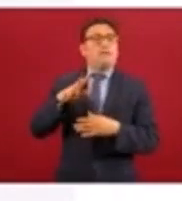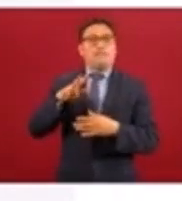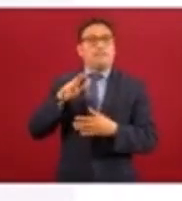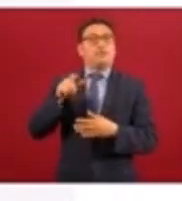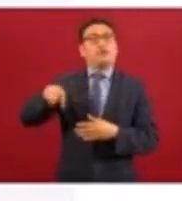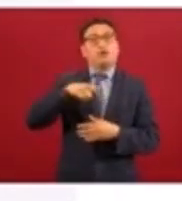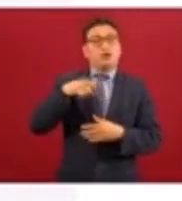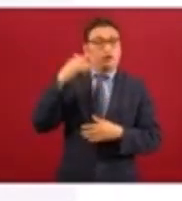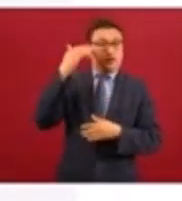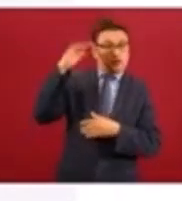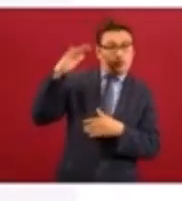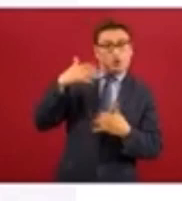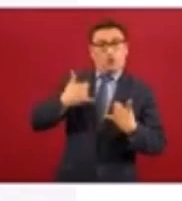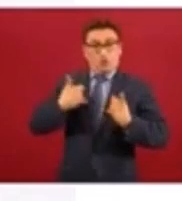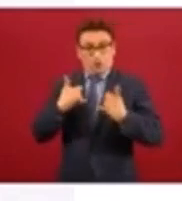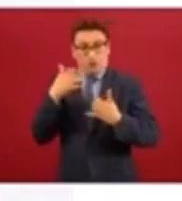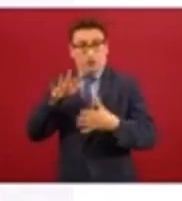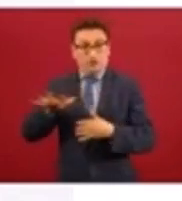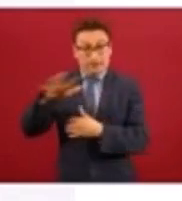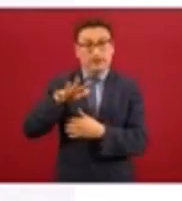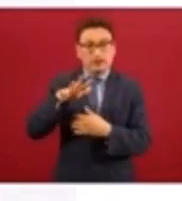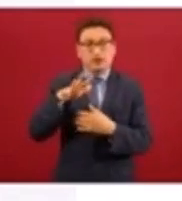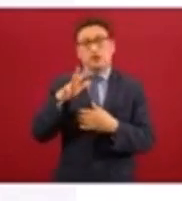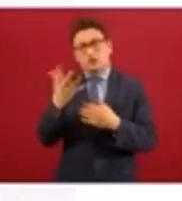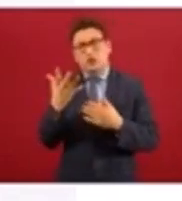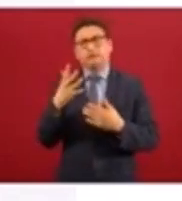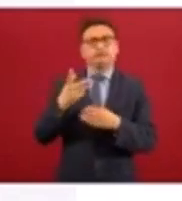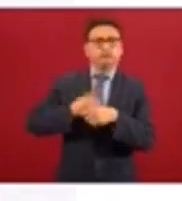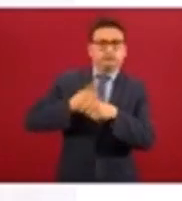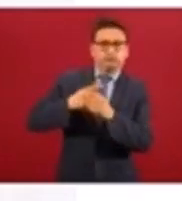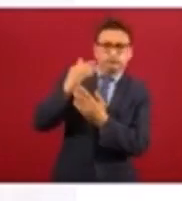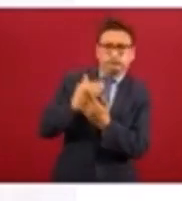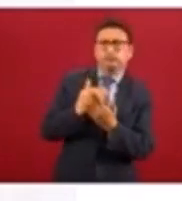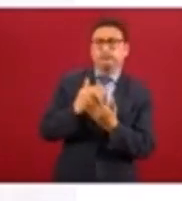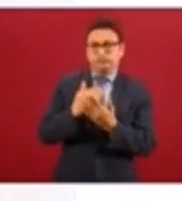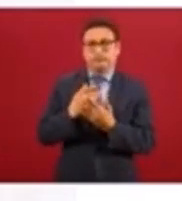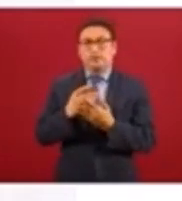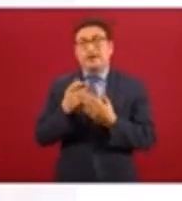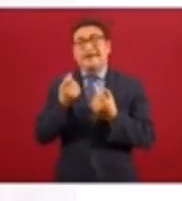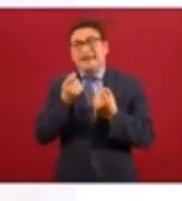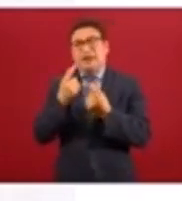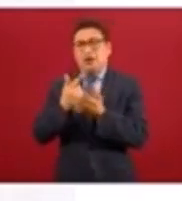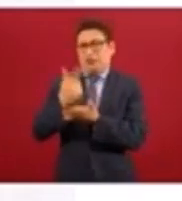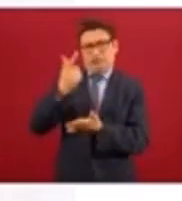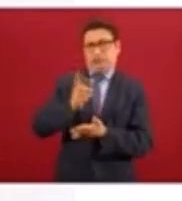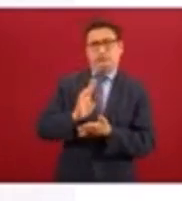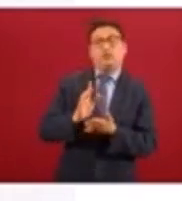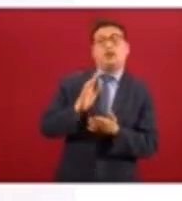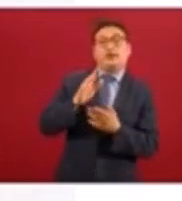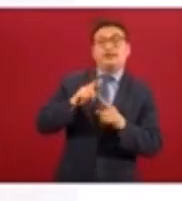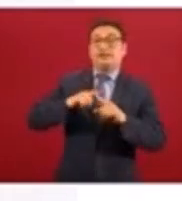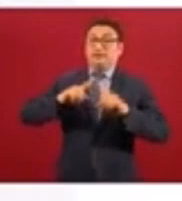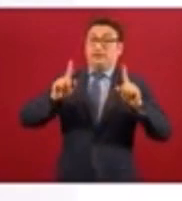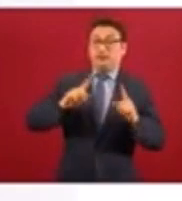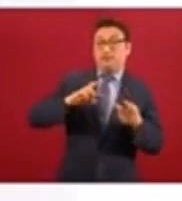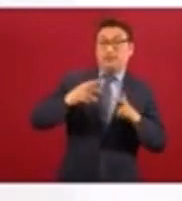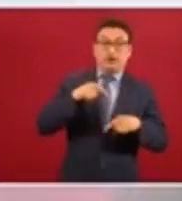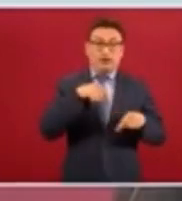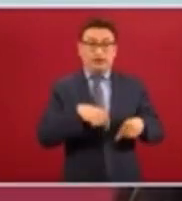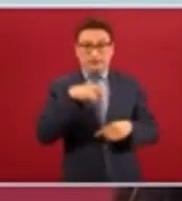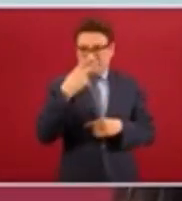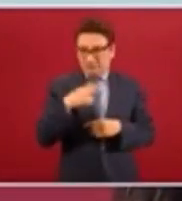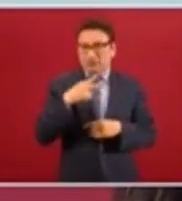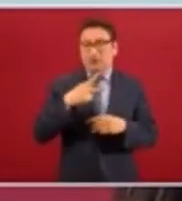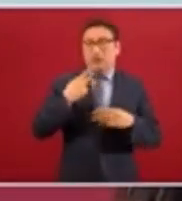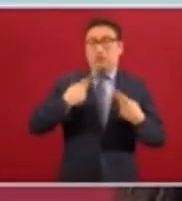adultas jóvenes tienen una frecuencia baja en los casos que se complican. En cambio, en México encontramos personas que